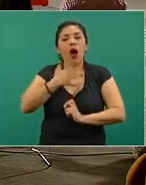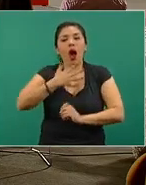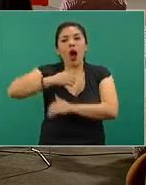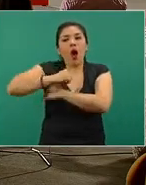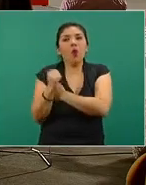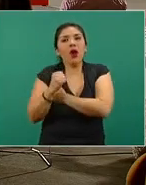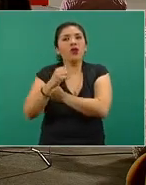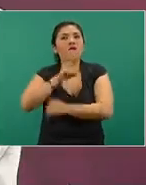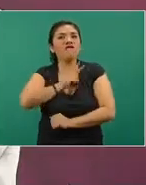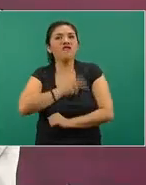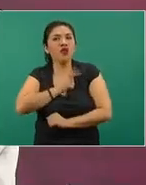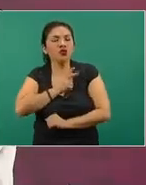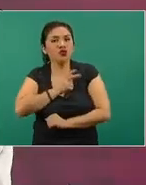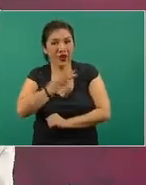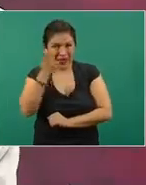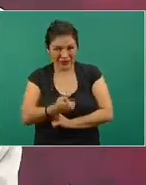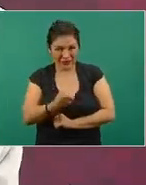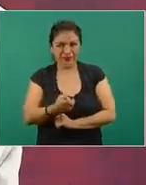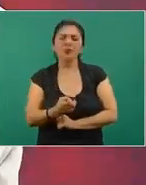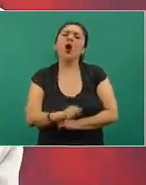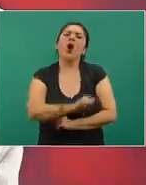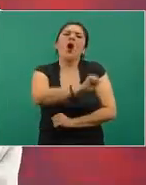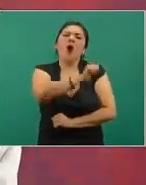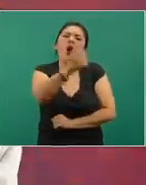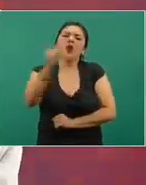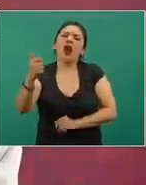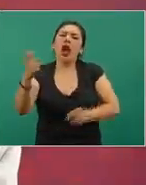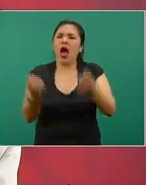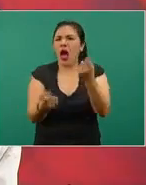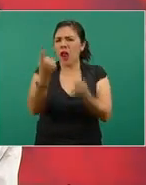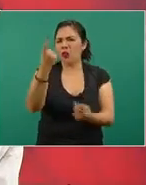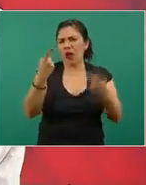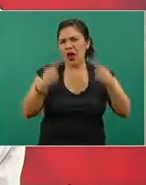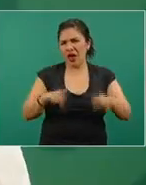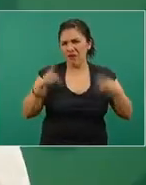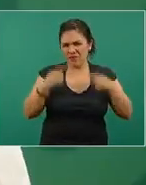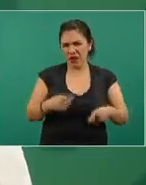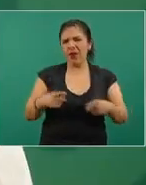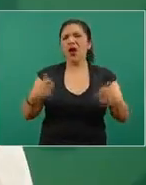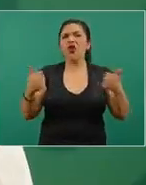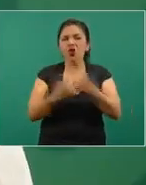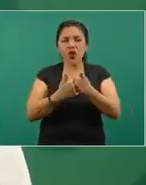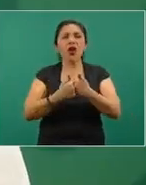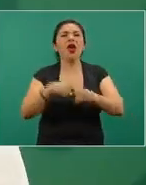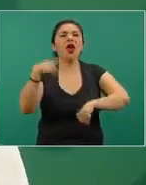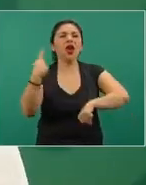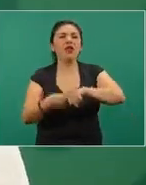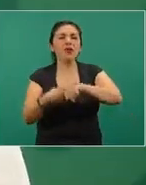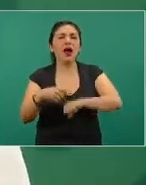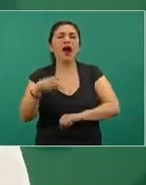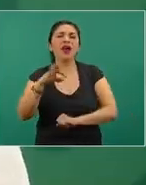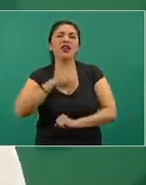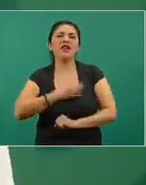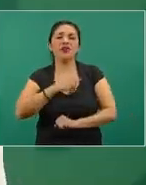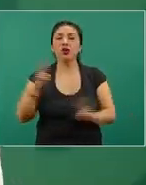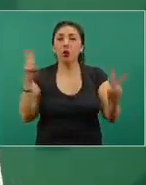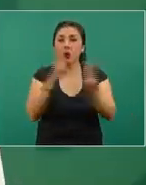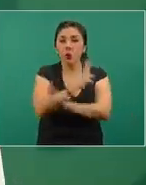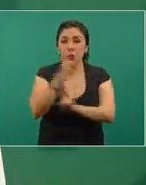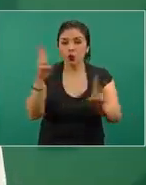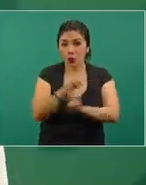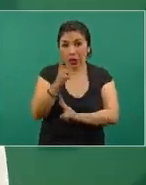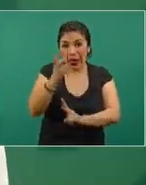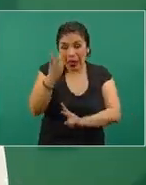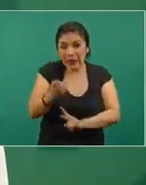asintomáticos. Algunas enfermedades que tienen manifestaciones respiratorias y vía de infección respiratoria tienen una